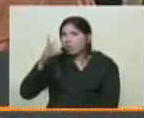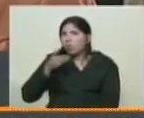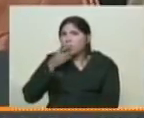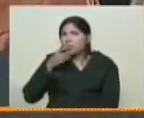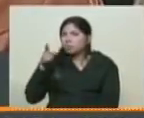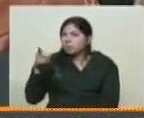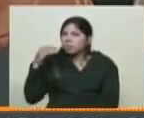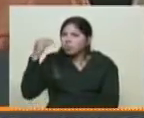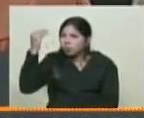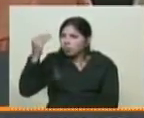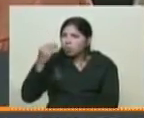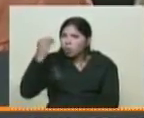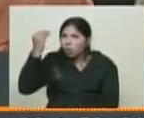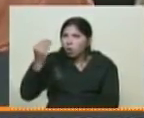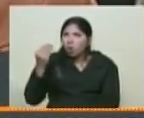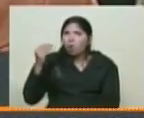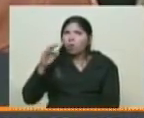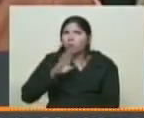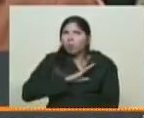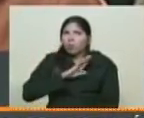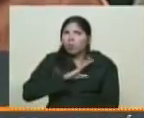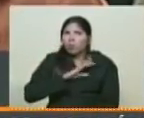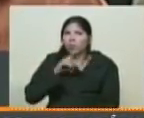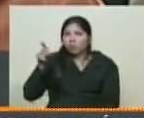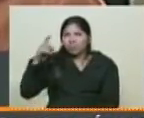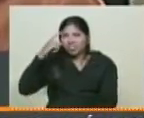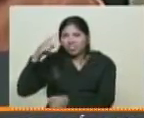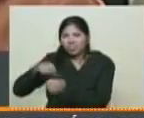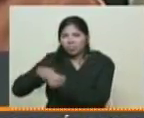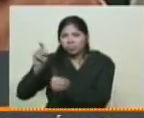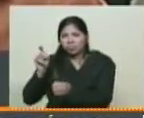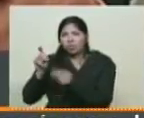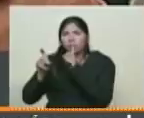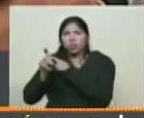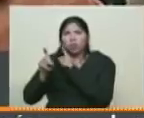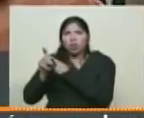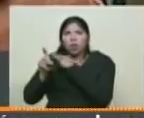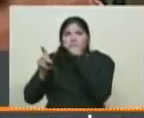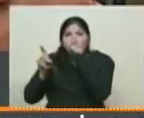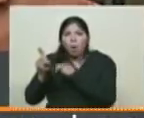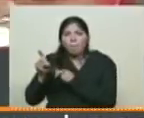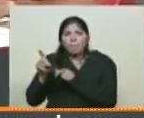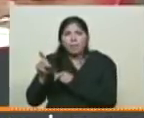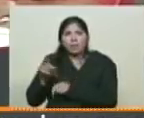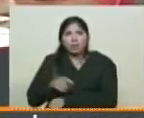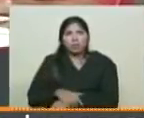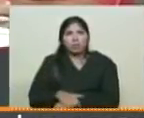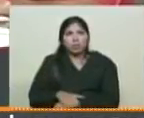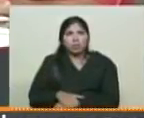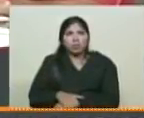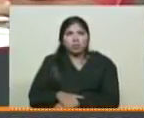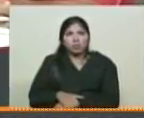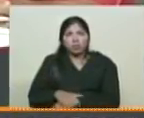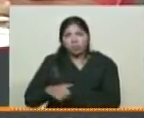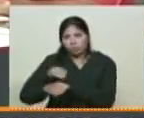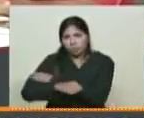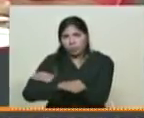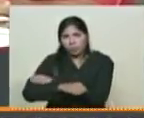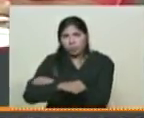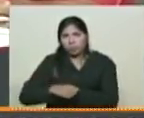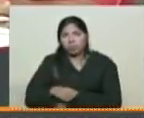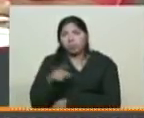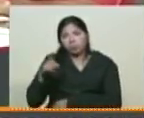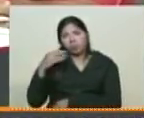análisis le dan desde el Partido Socialista Unido de Venezuela al retiro de Timoteo Zambrano, integrante de la Mesa de la Unidad Democrática? Bueno, mira, creo que es un